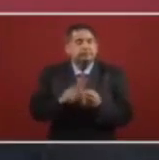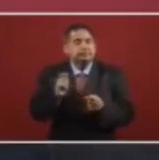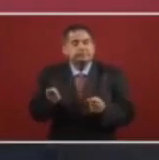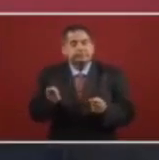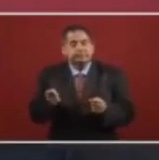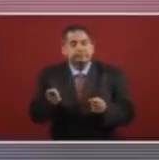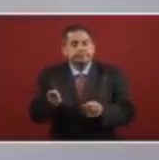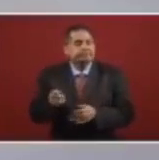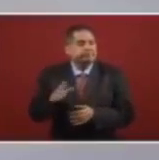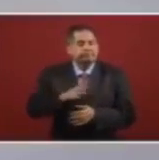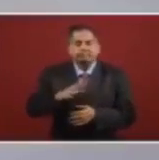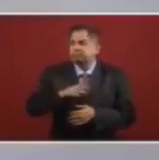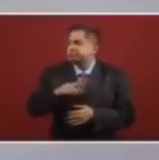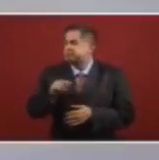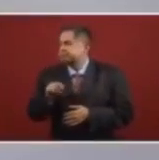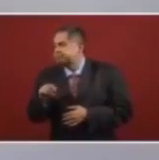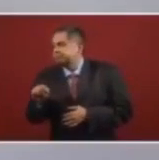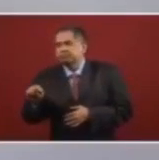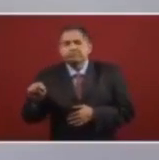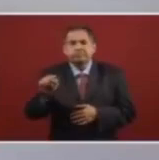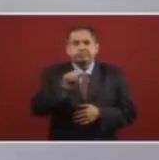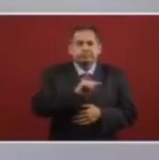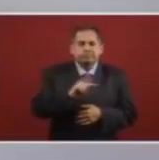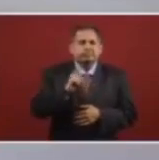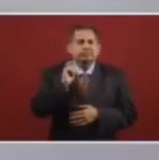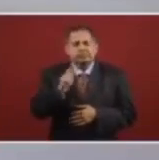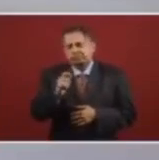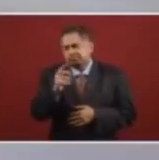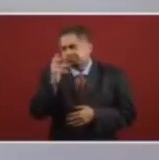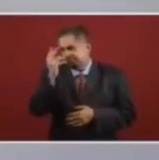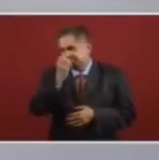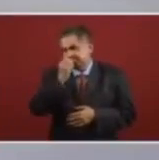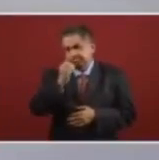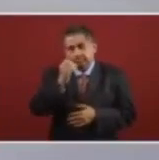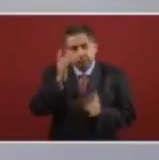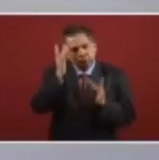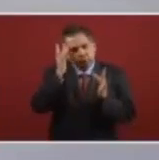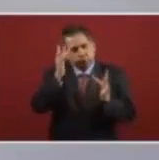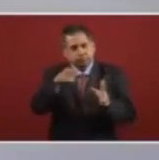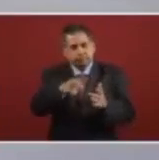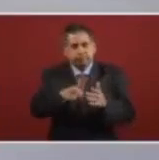existen las benditas redes sociales